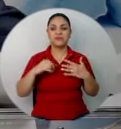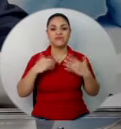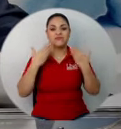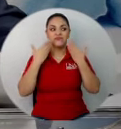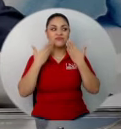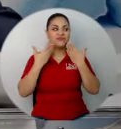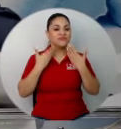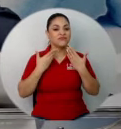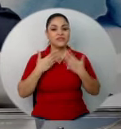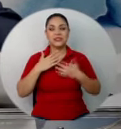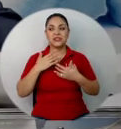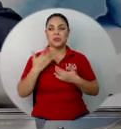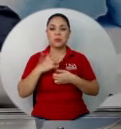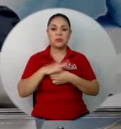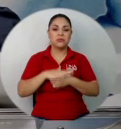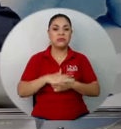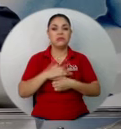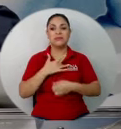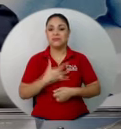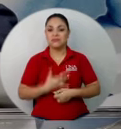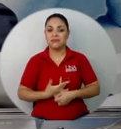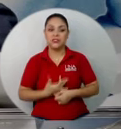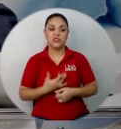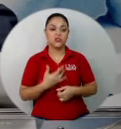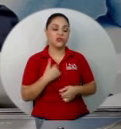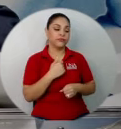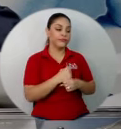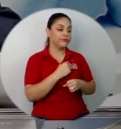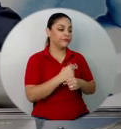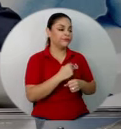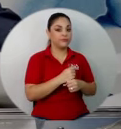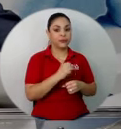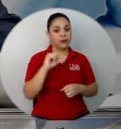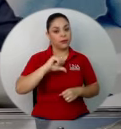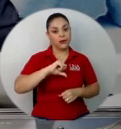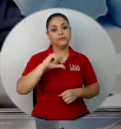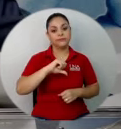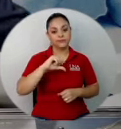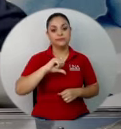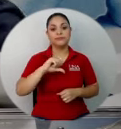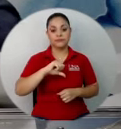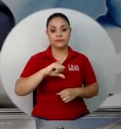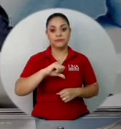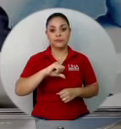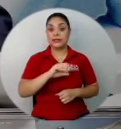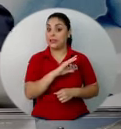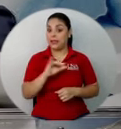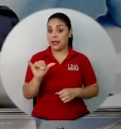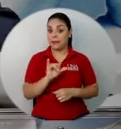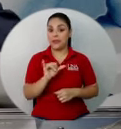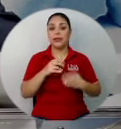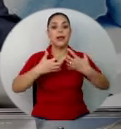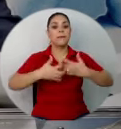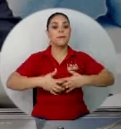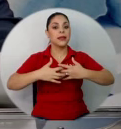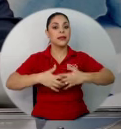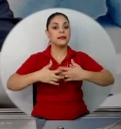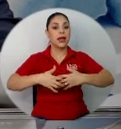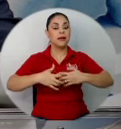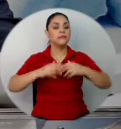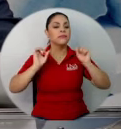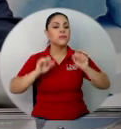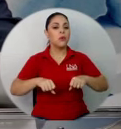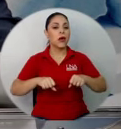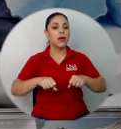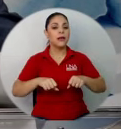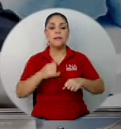si estoy desmotivado, yo no voy a hacer nada productivo. Inclusive a nivel empresarial se